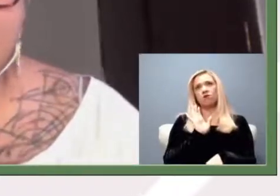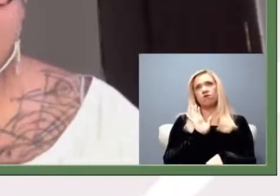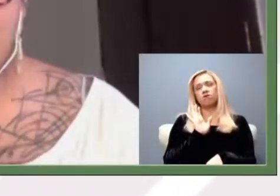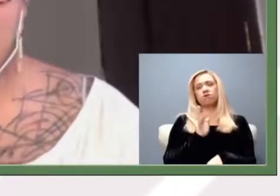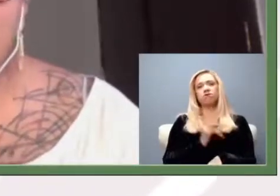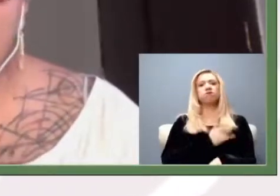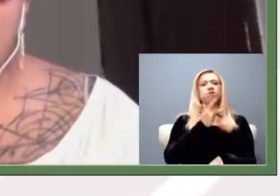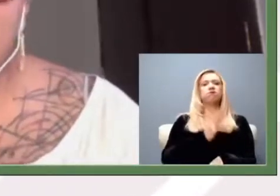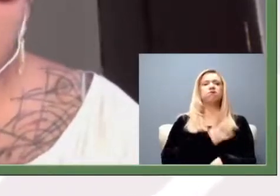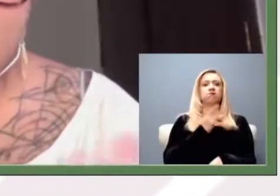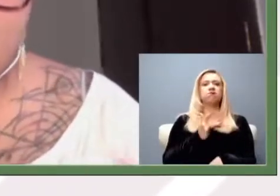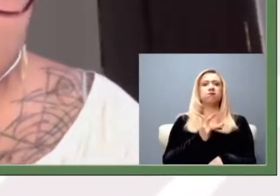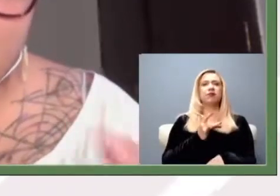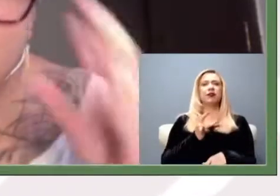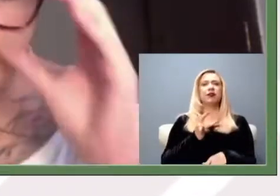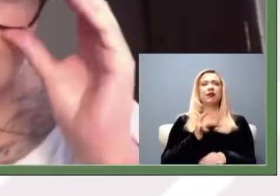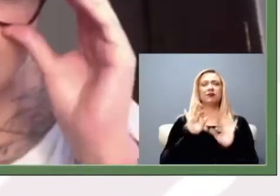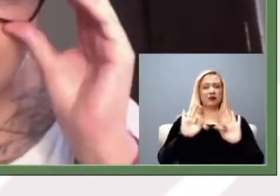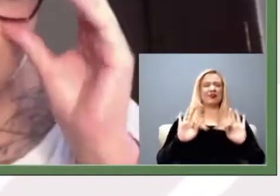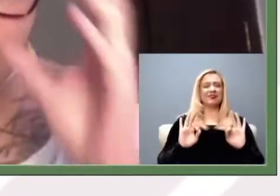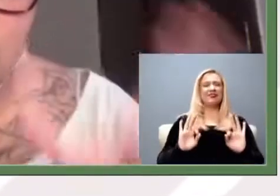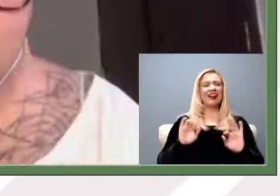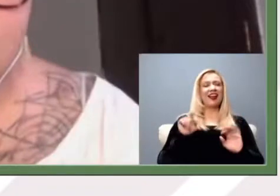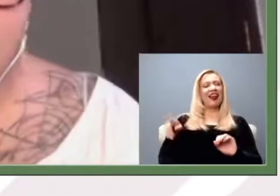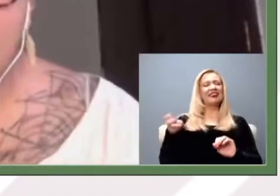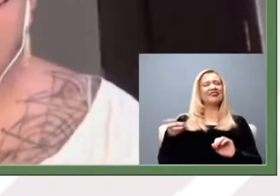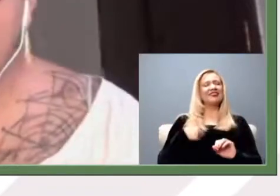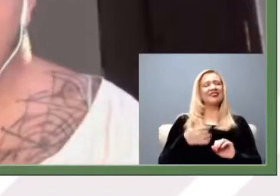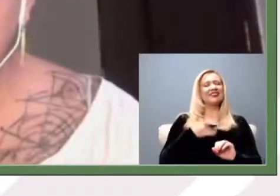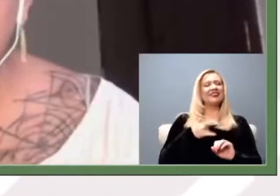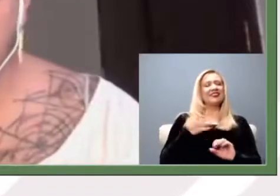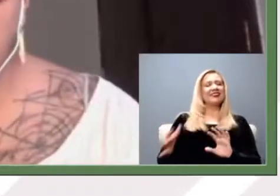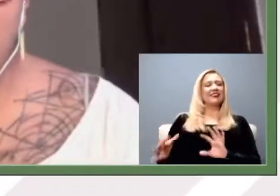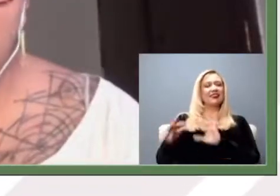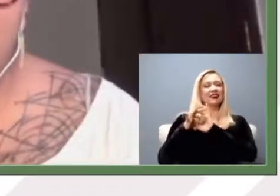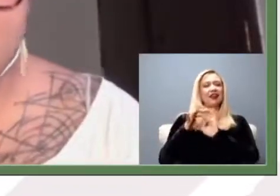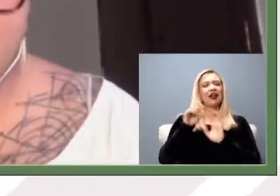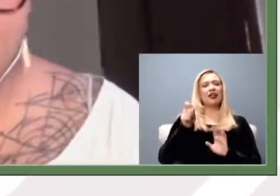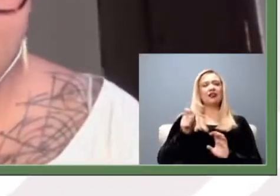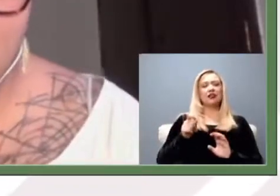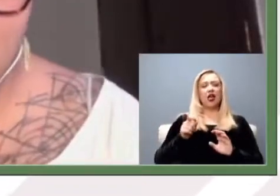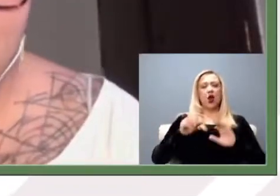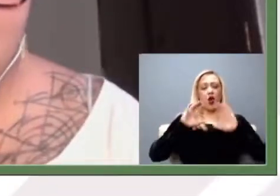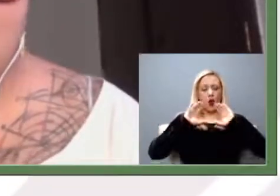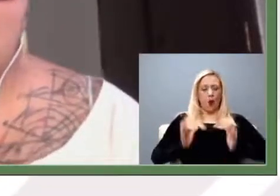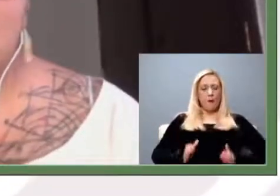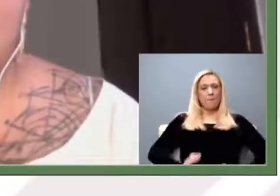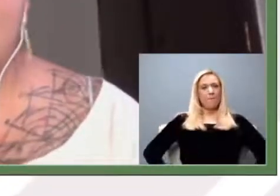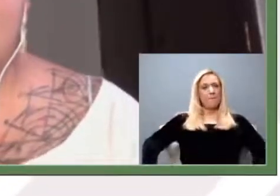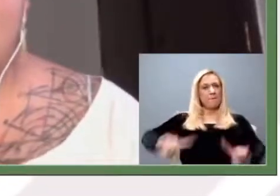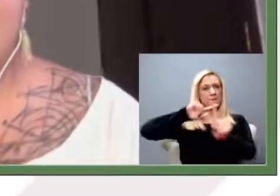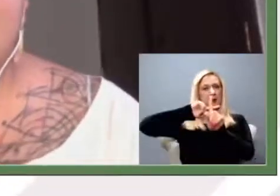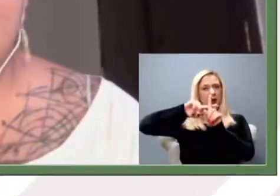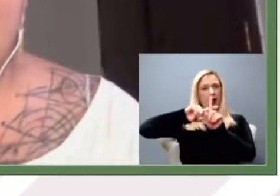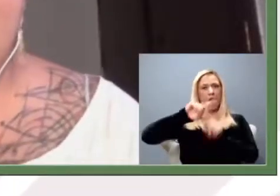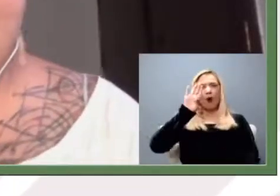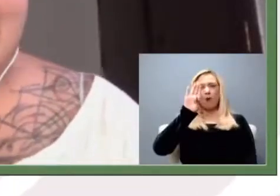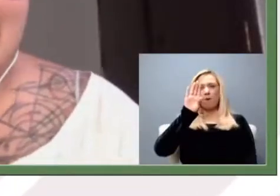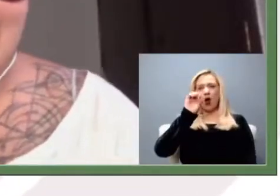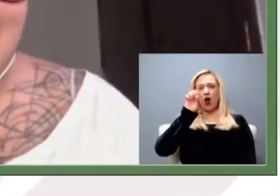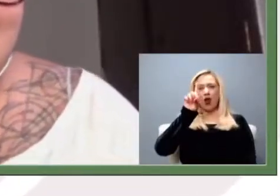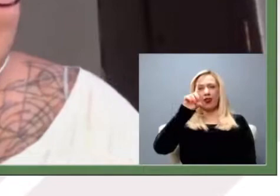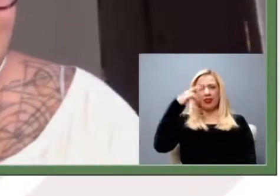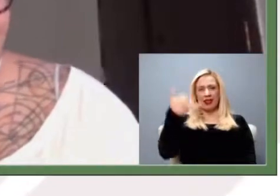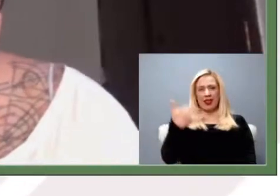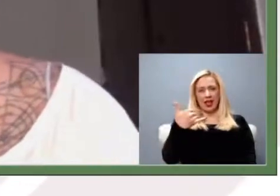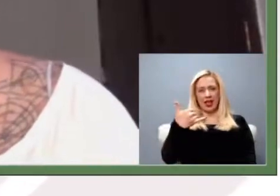sentir quizá más cómodas, ¿no? Una de ellas se ha visto con esto que le llamamos el body positive, ¿no? En donde quizá